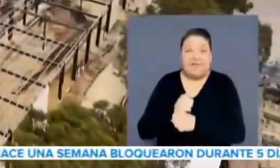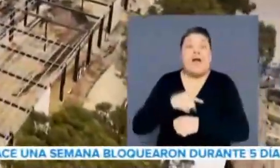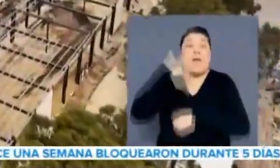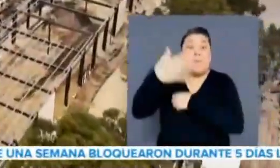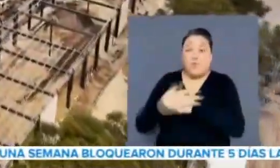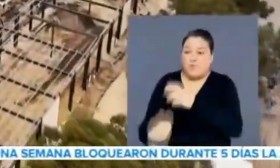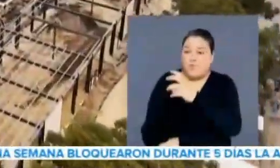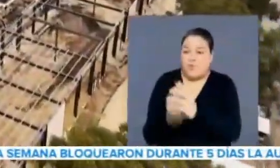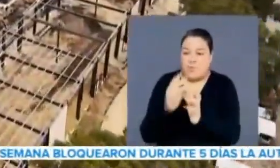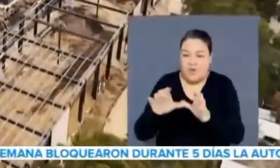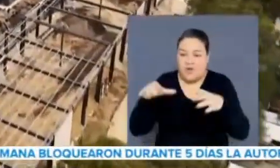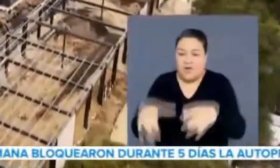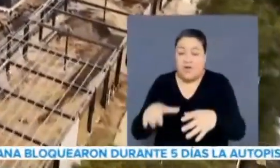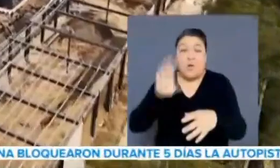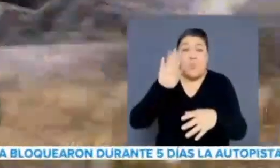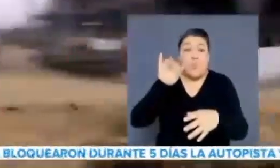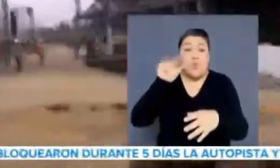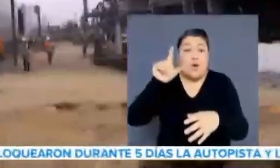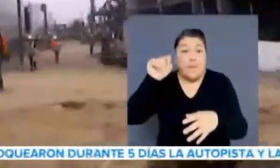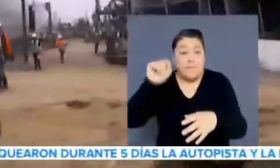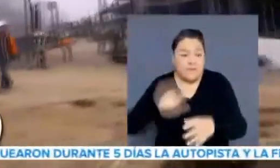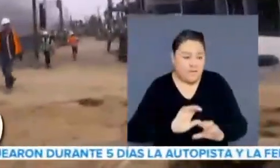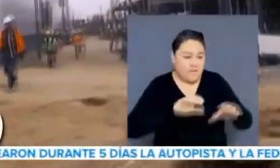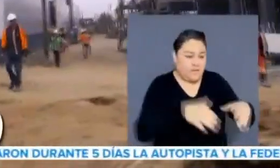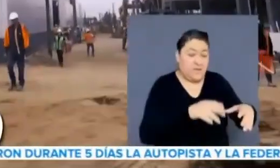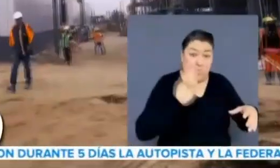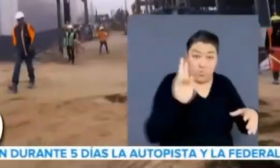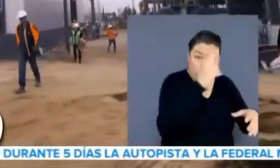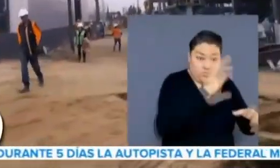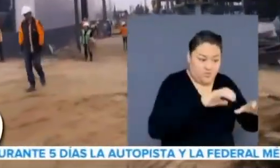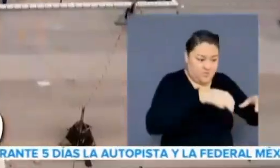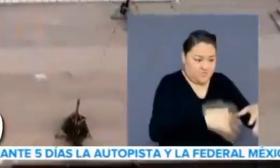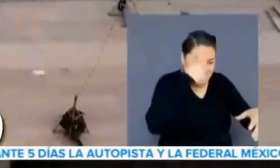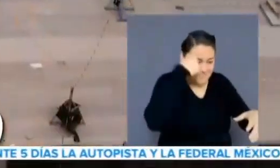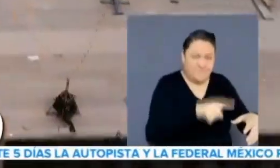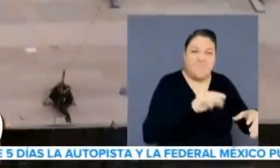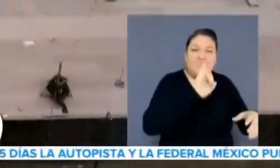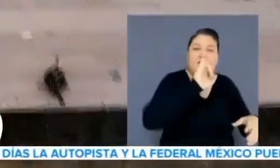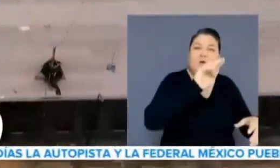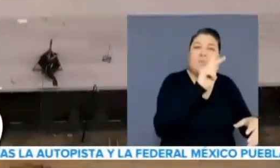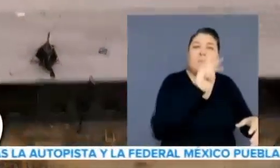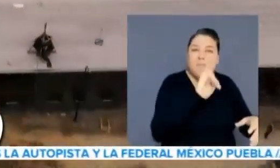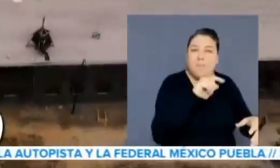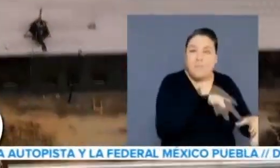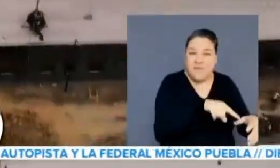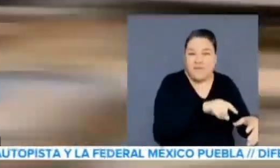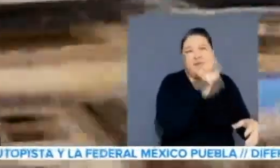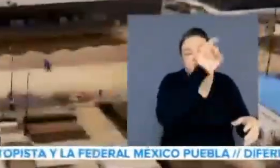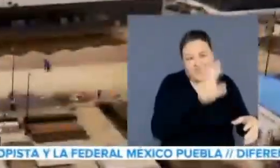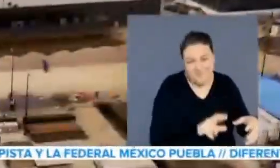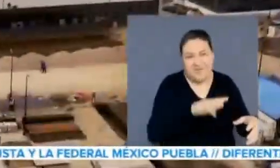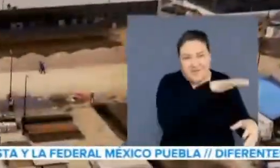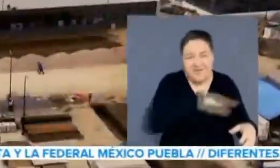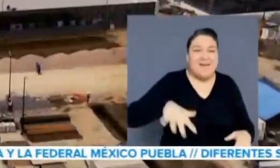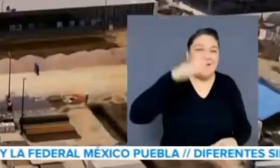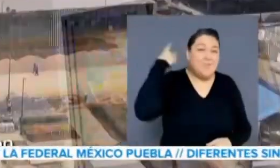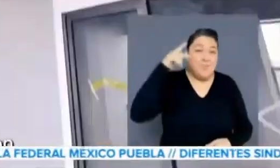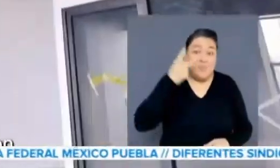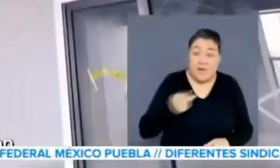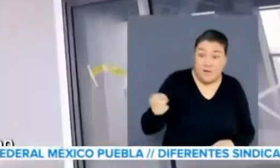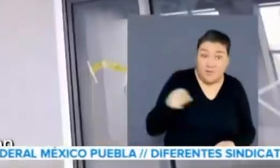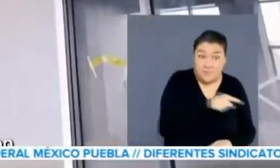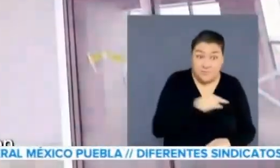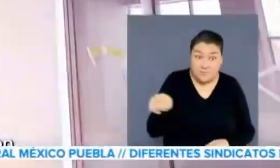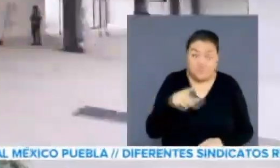manera presencial se tendrá que arrancar en línea debido a que hay un retraso en la construcción del inmueble en total se